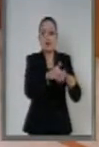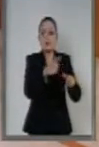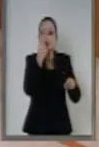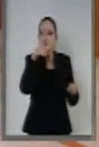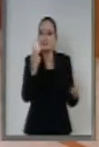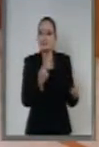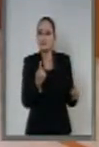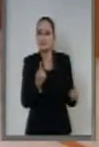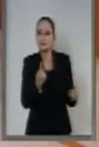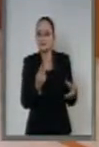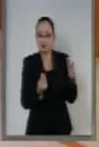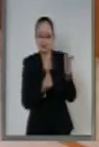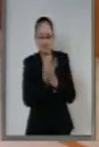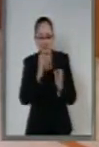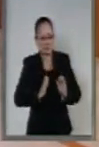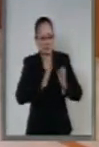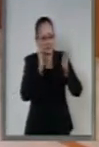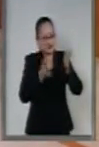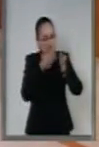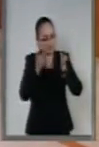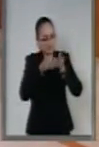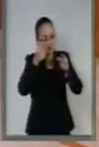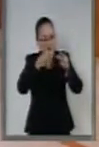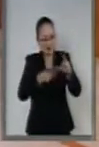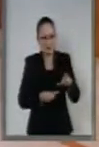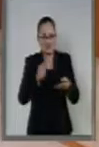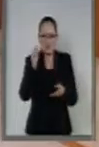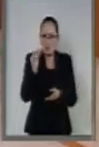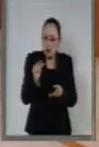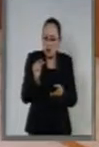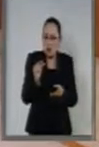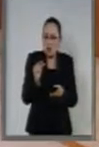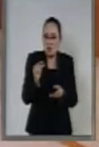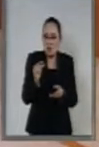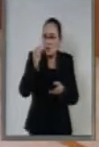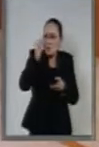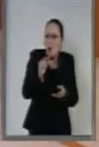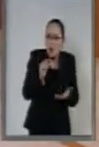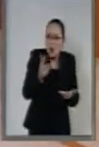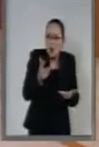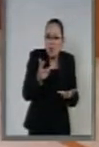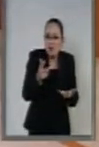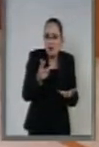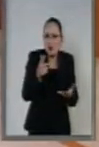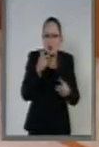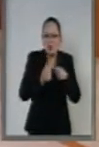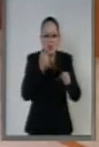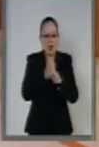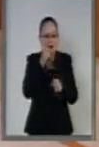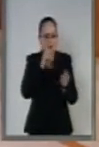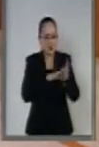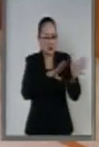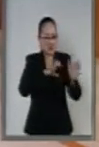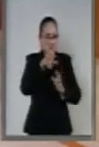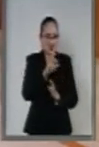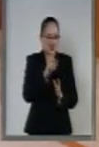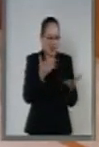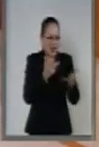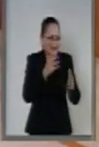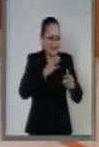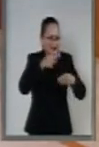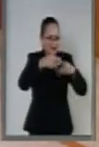en infraestructura tampoco un monto tan bajo desde 1930 hay